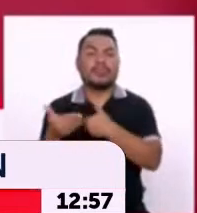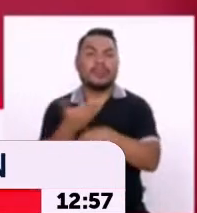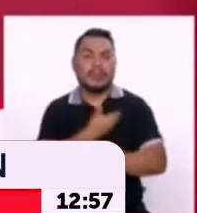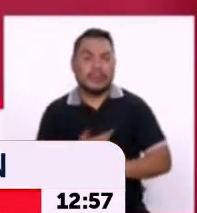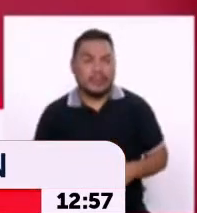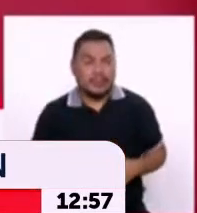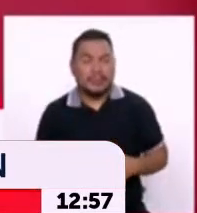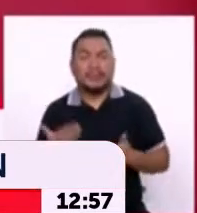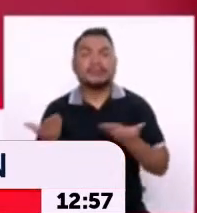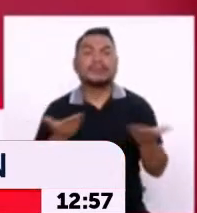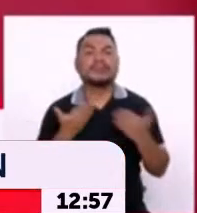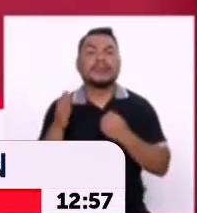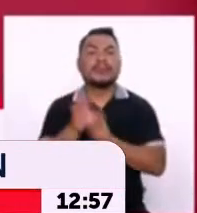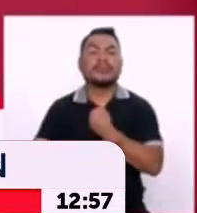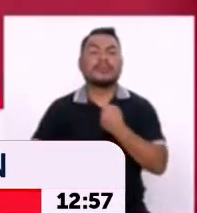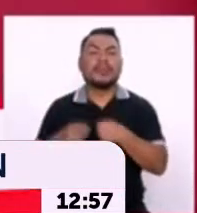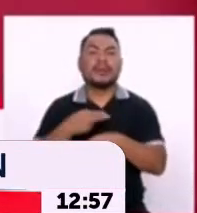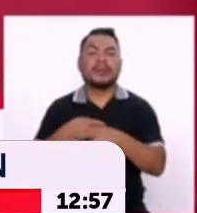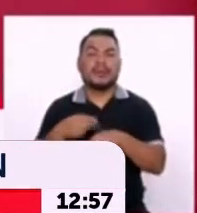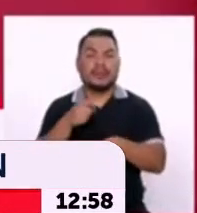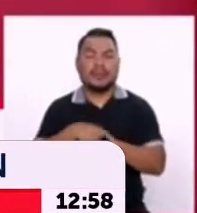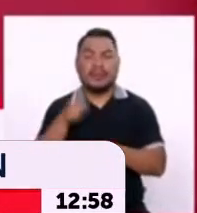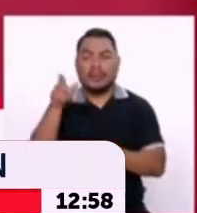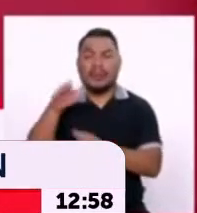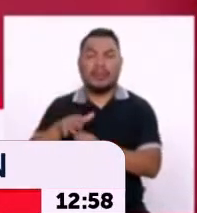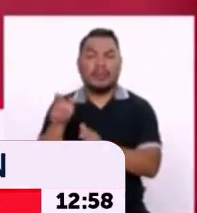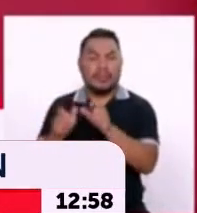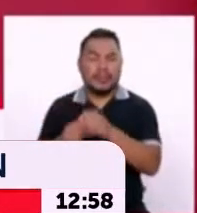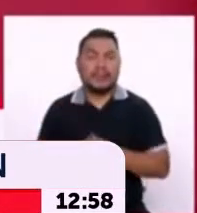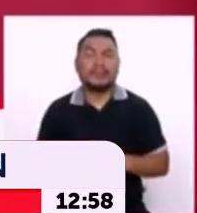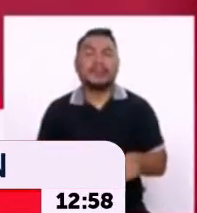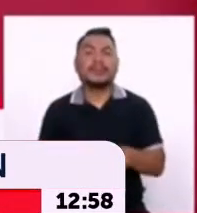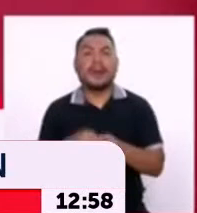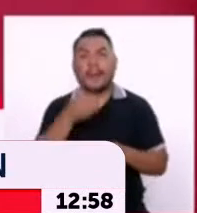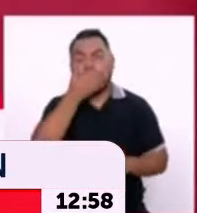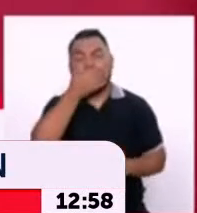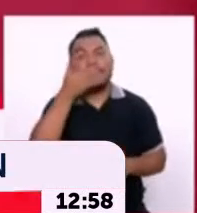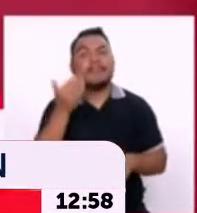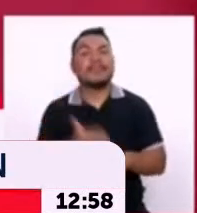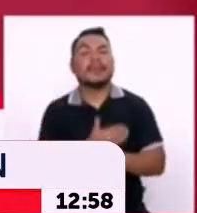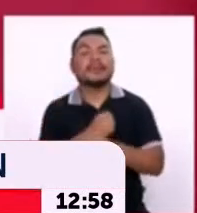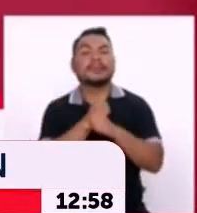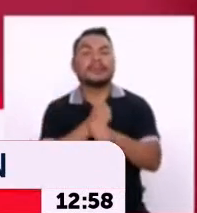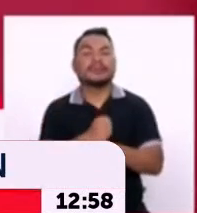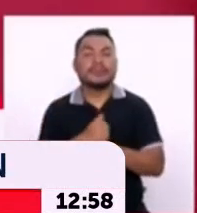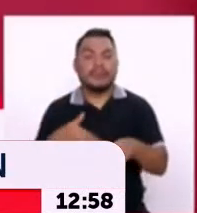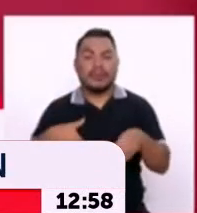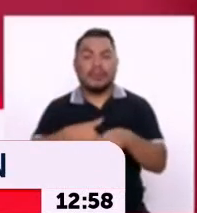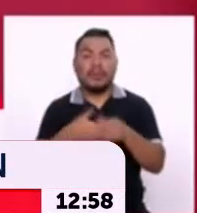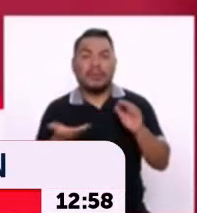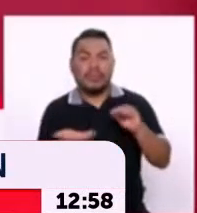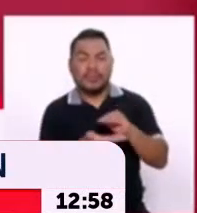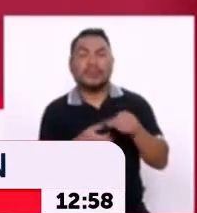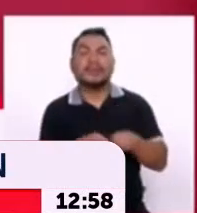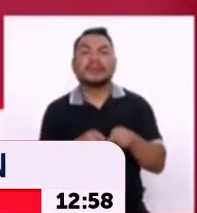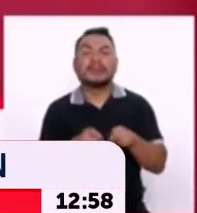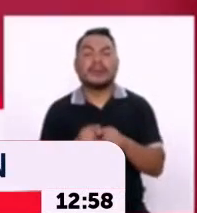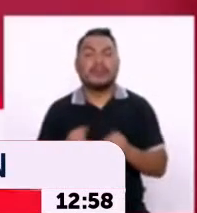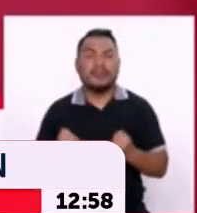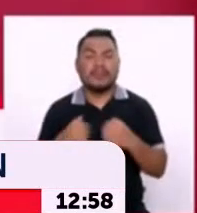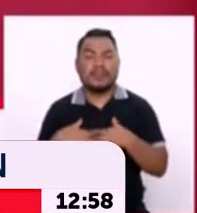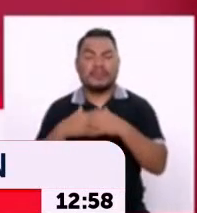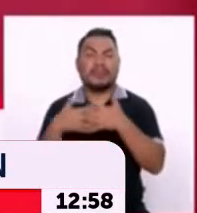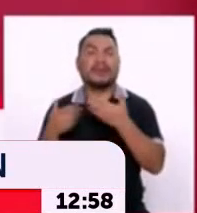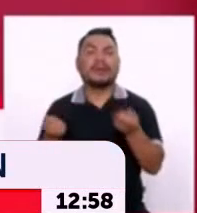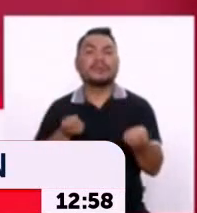Estado, para los servicios de protección temporal a víctimas de la violencia, para las mejoras en el Sistema Nacional de Archivos, el fortalecimiento de